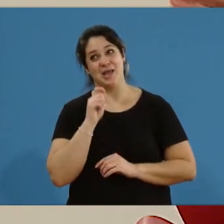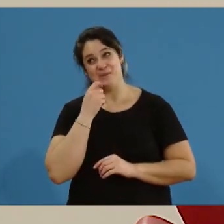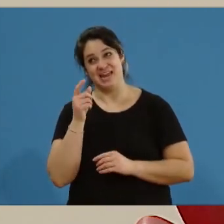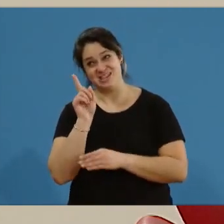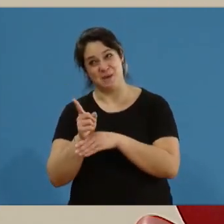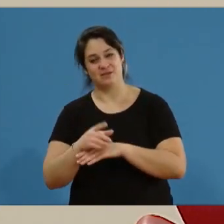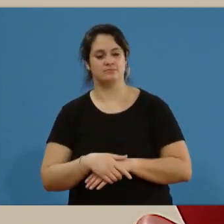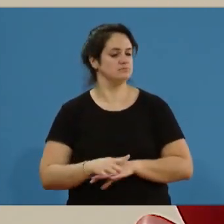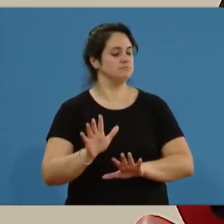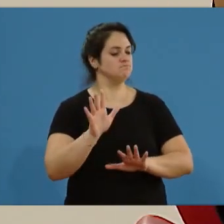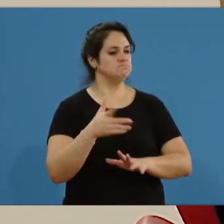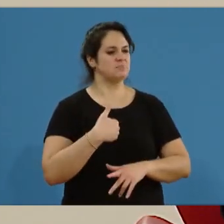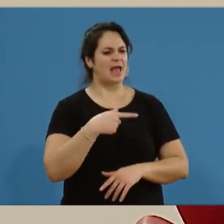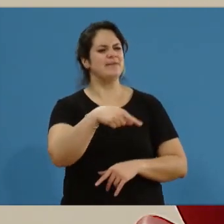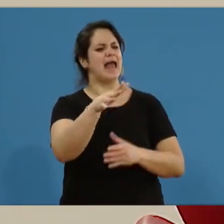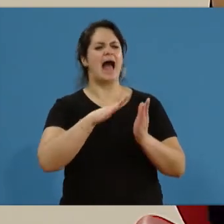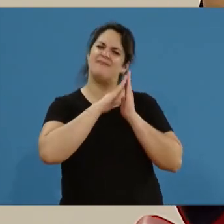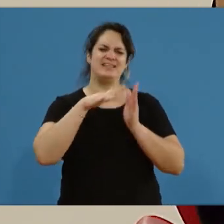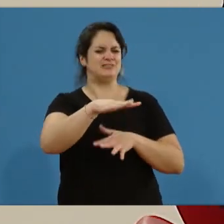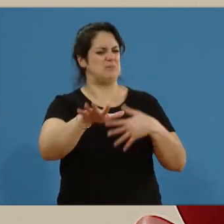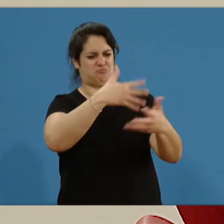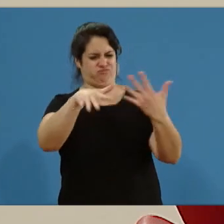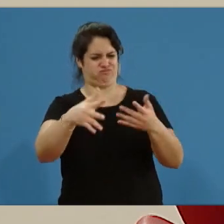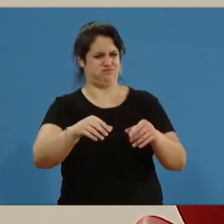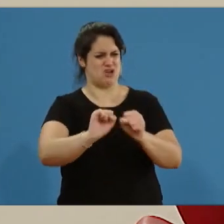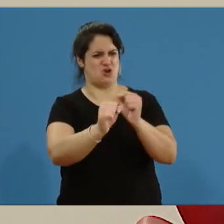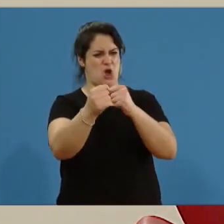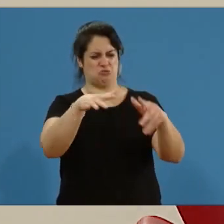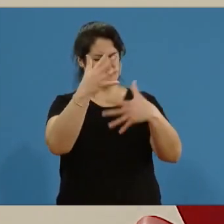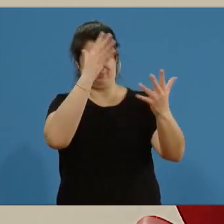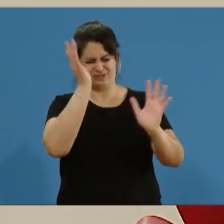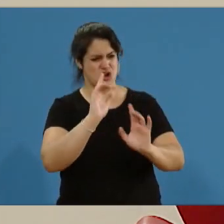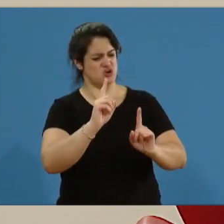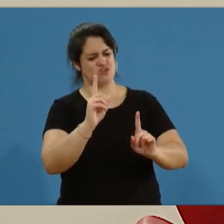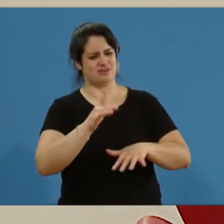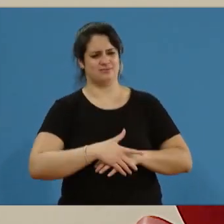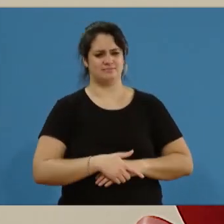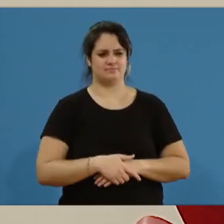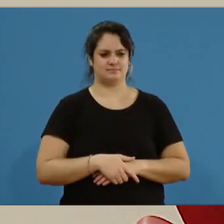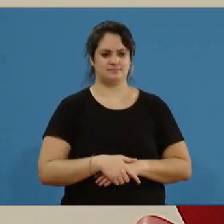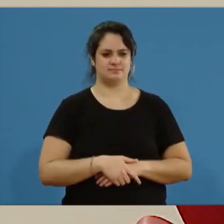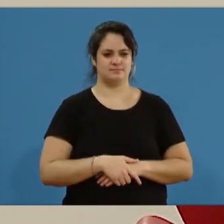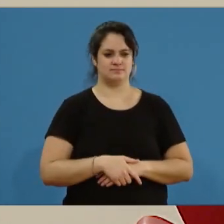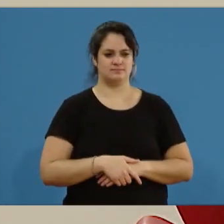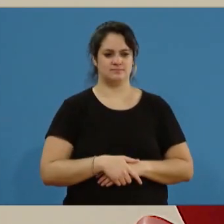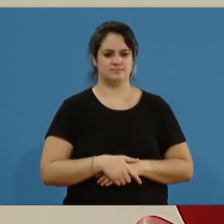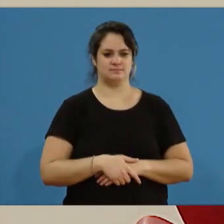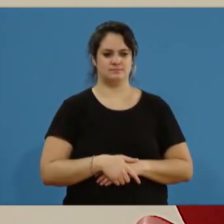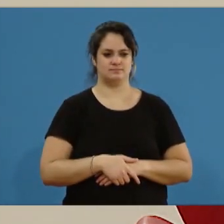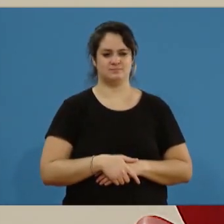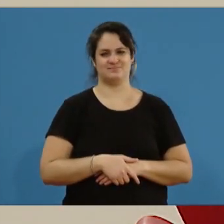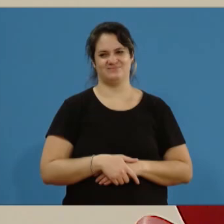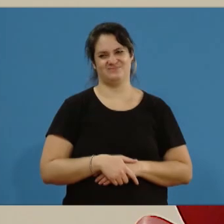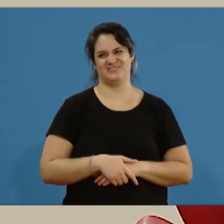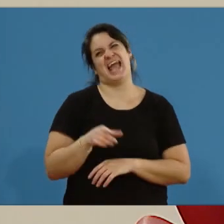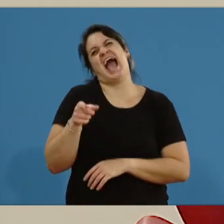Mira, mira cómo está tu cuarto, mira cómo está todo, todo desordenado, todo revuelto, Natacha, no. No. Es